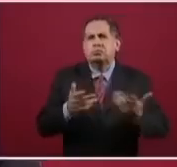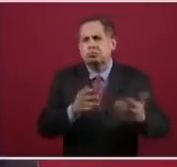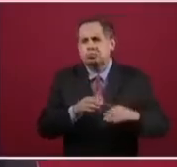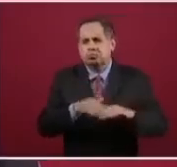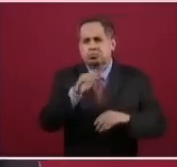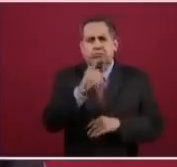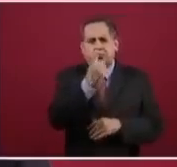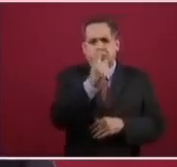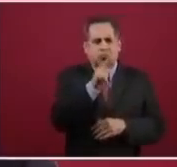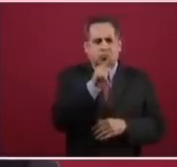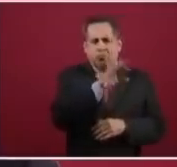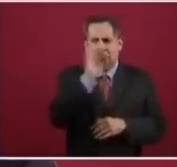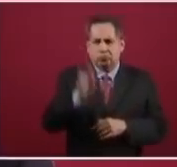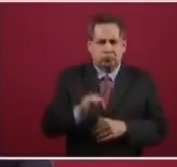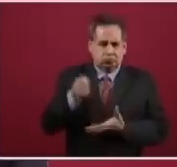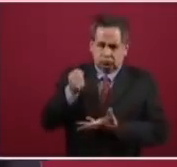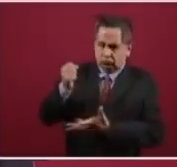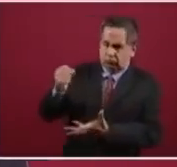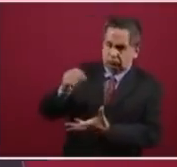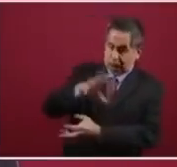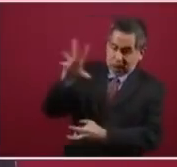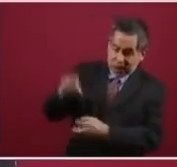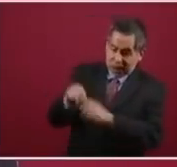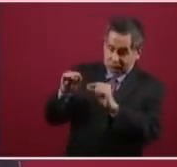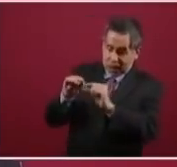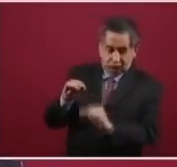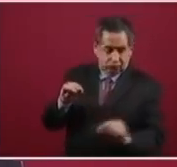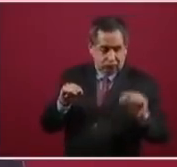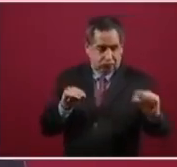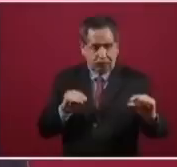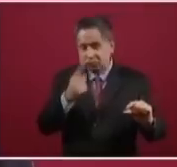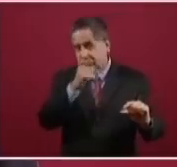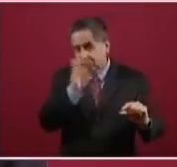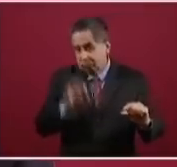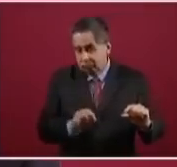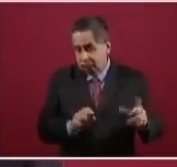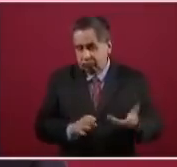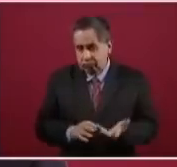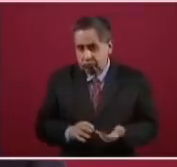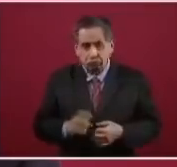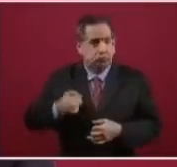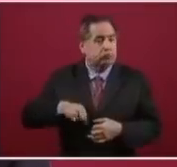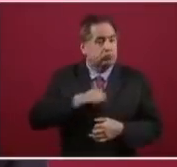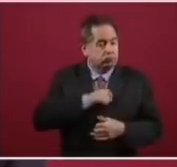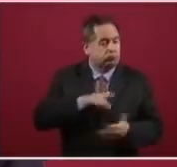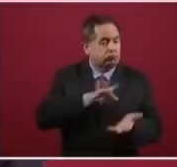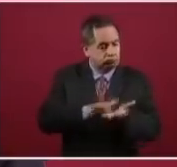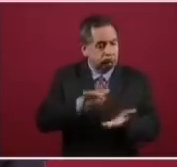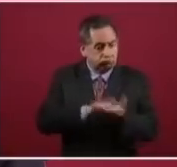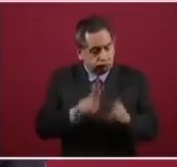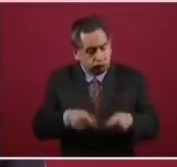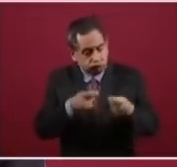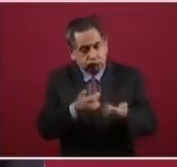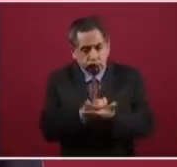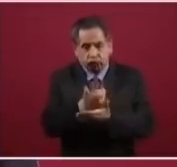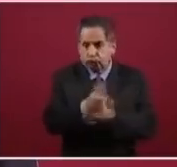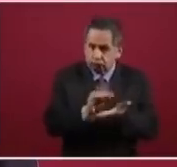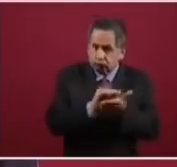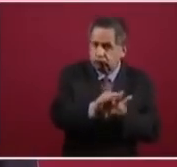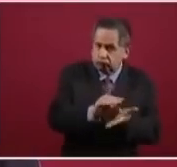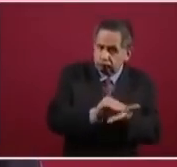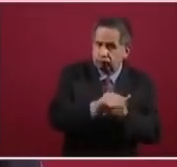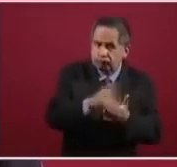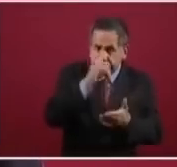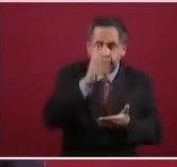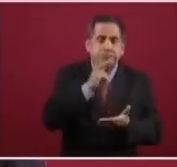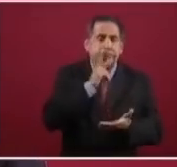un 1% del presupuesto del presupuesto total en la medida en que nosotros estemos invirtiendo en pemex tendremos